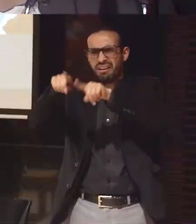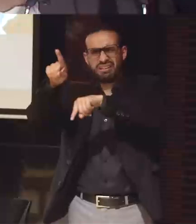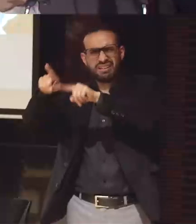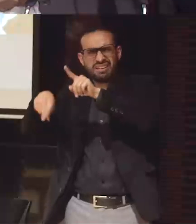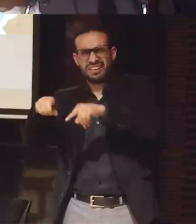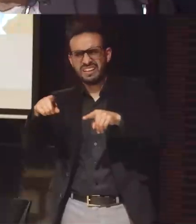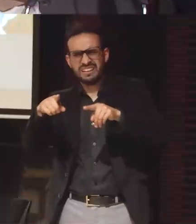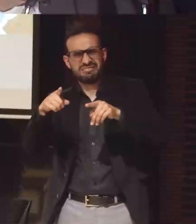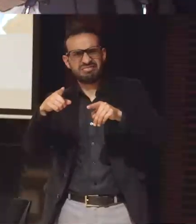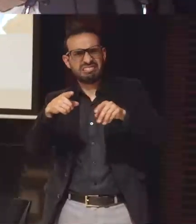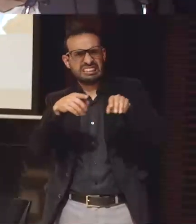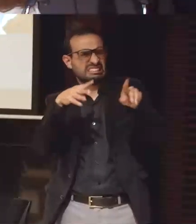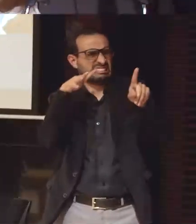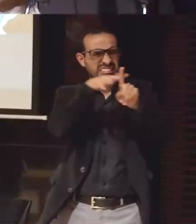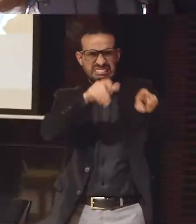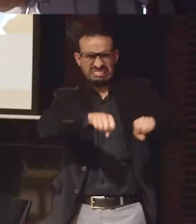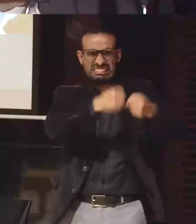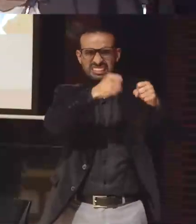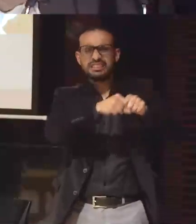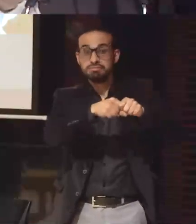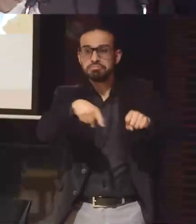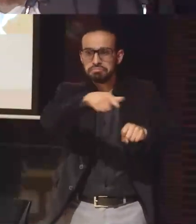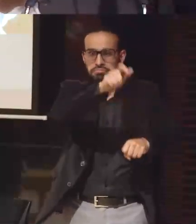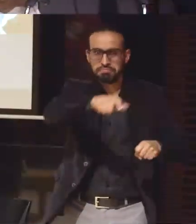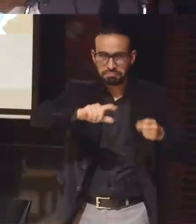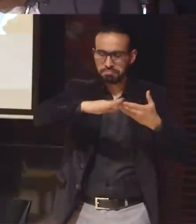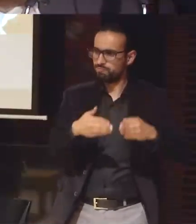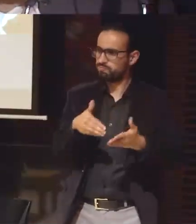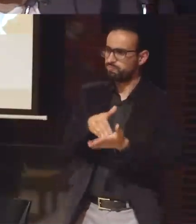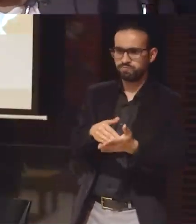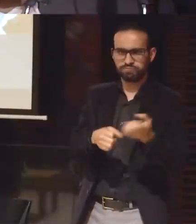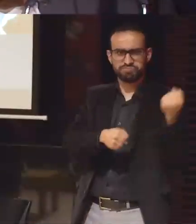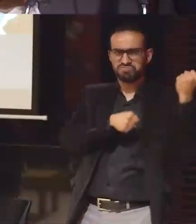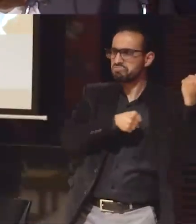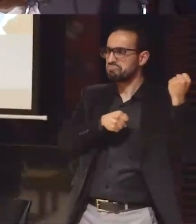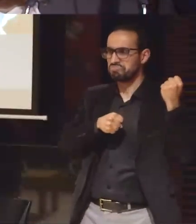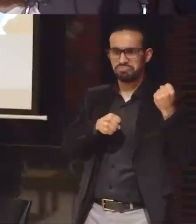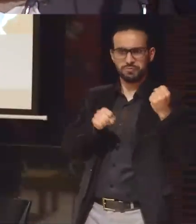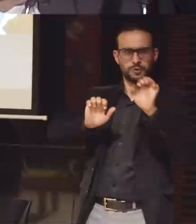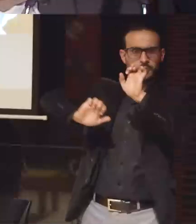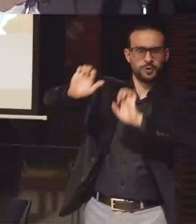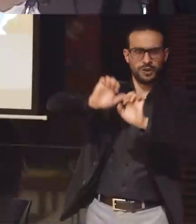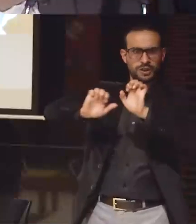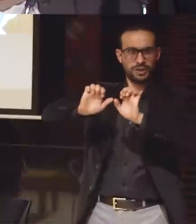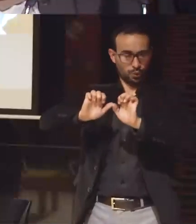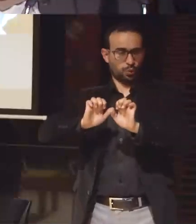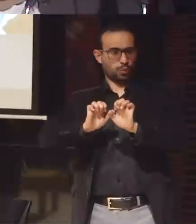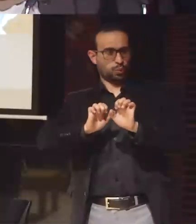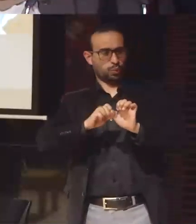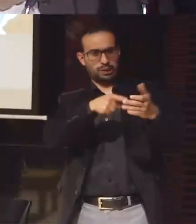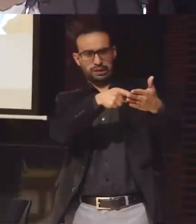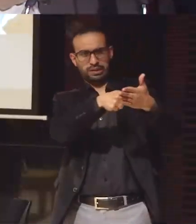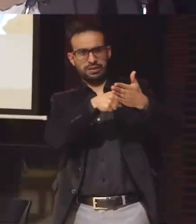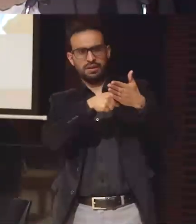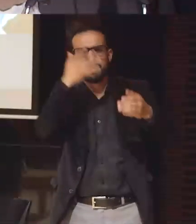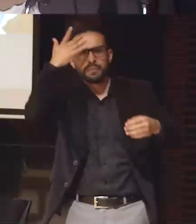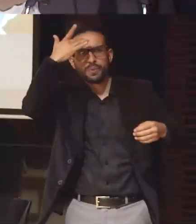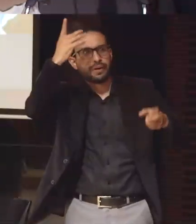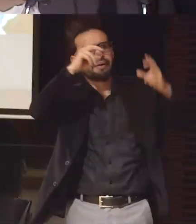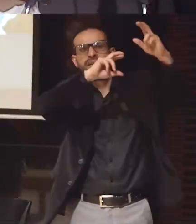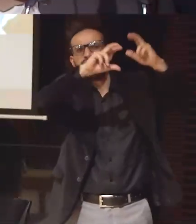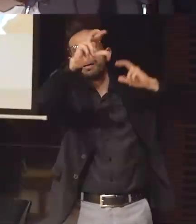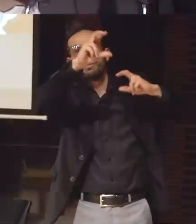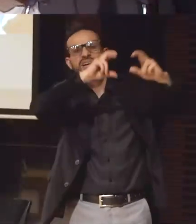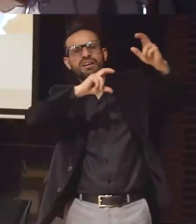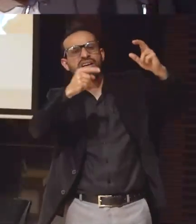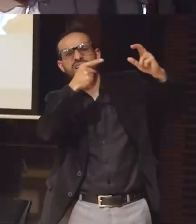turba enardecida y que se para la gente enfrente y dice: acá no me vandaliza porque este cable es nuestro. Es porque este cable me permitió a mí resaltar